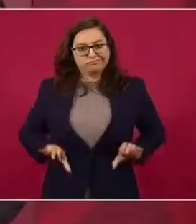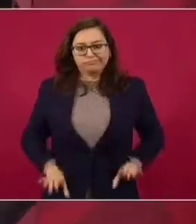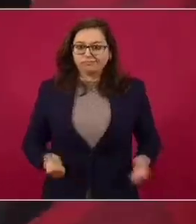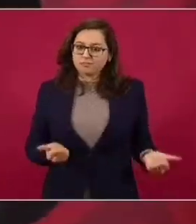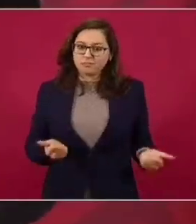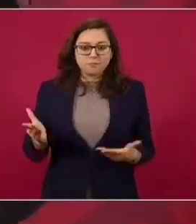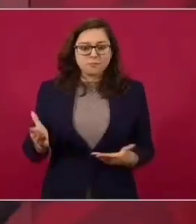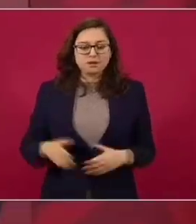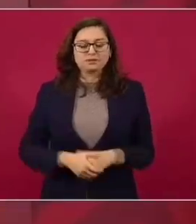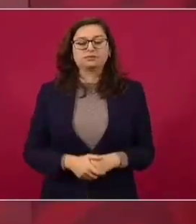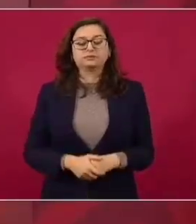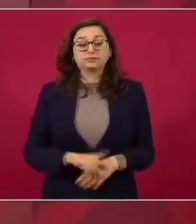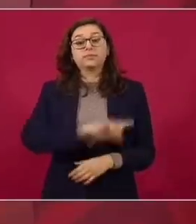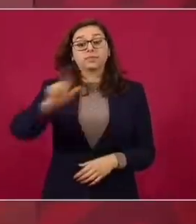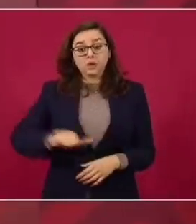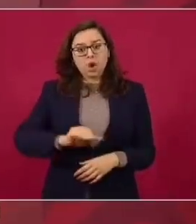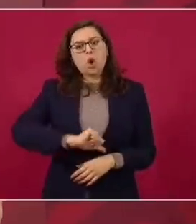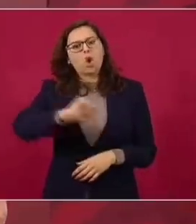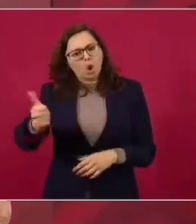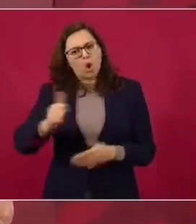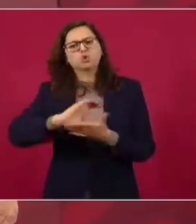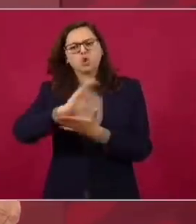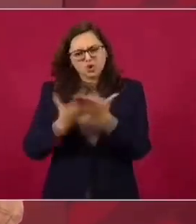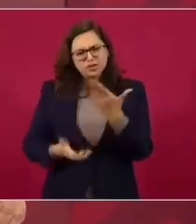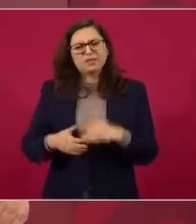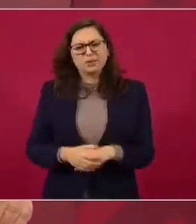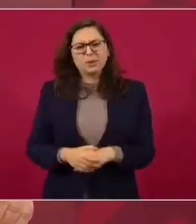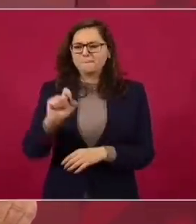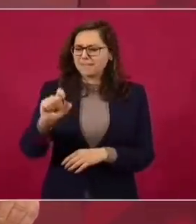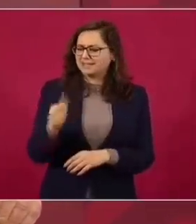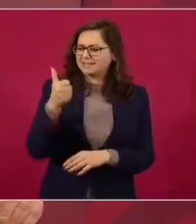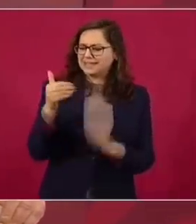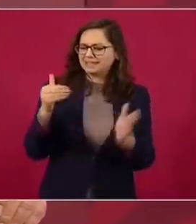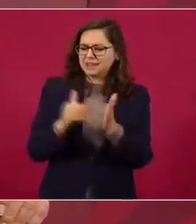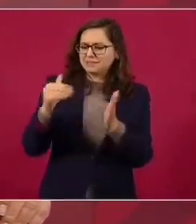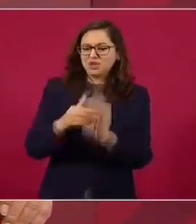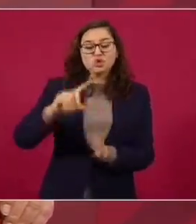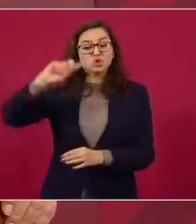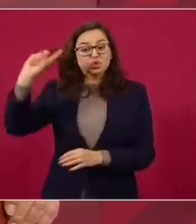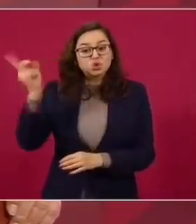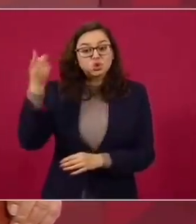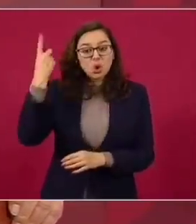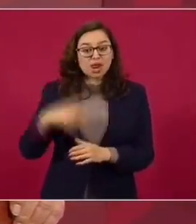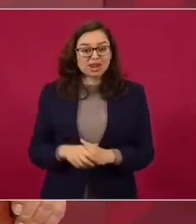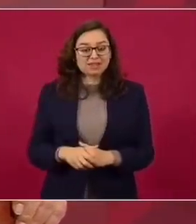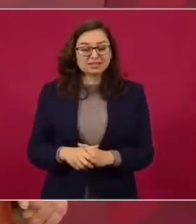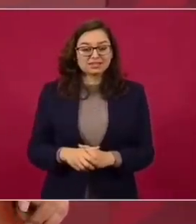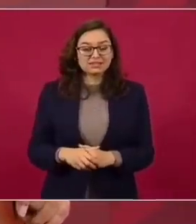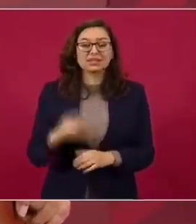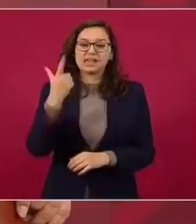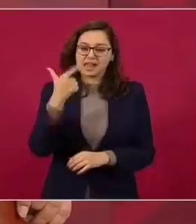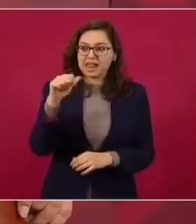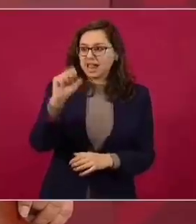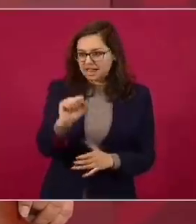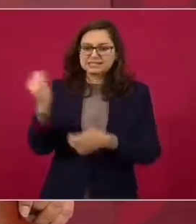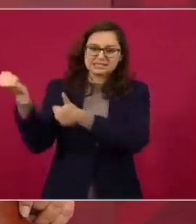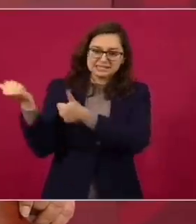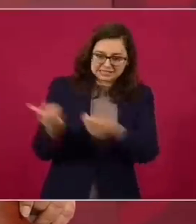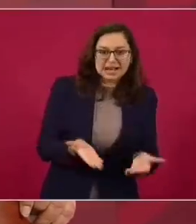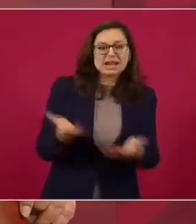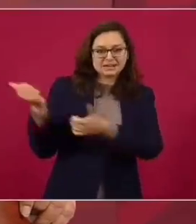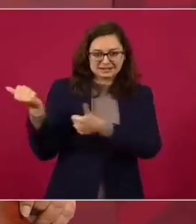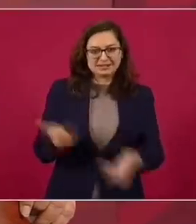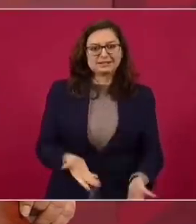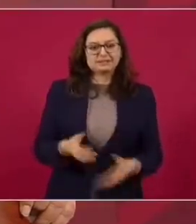Luego, un contrato con Repsol de 26 mil millones de dólares para traer gas a